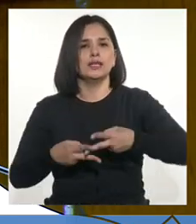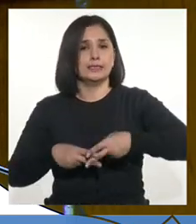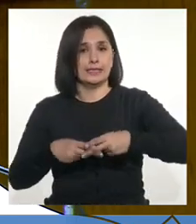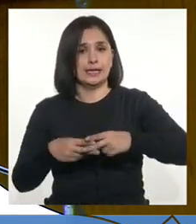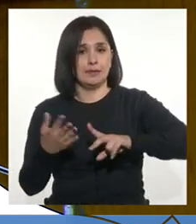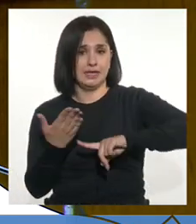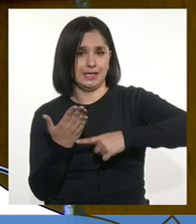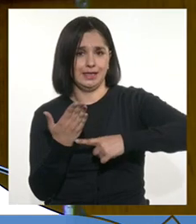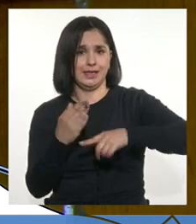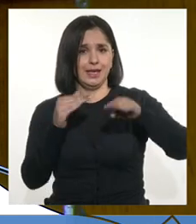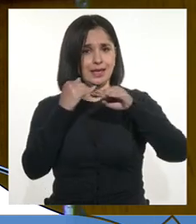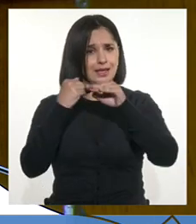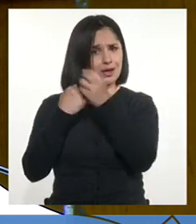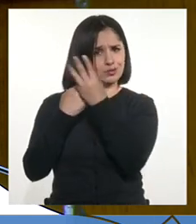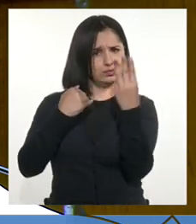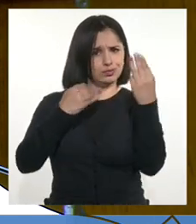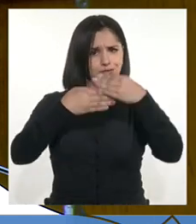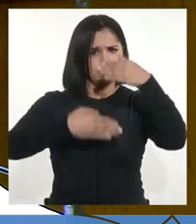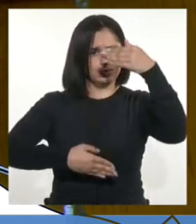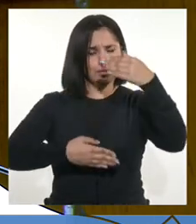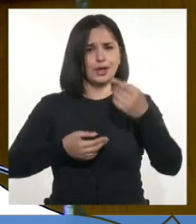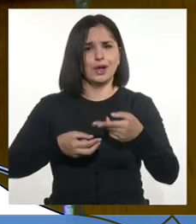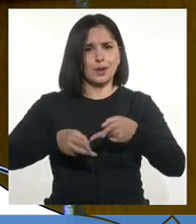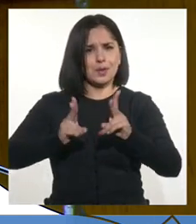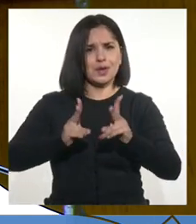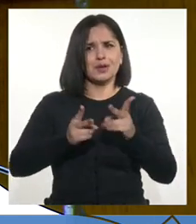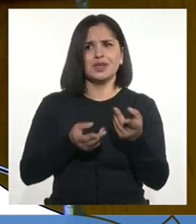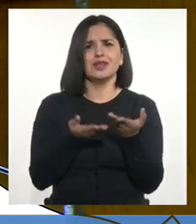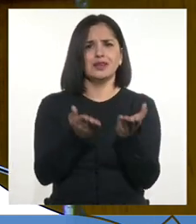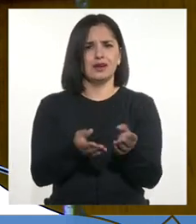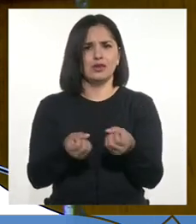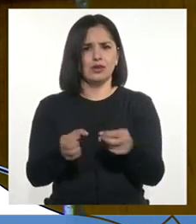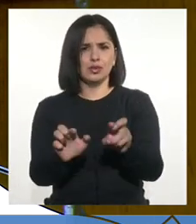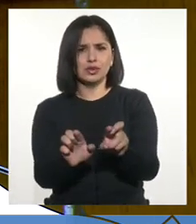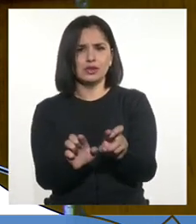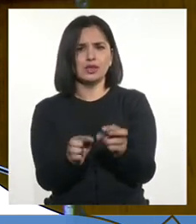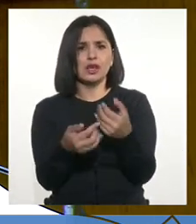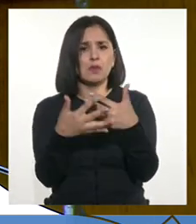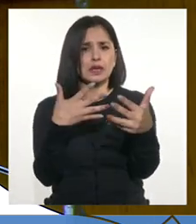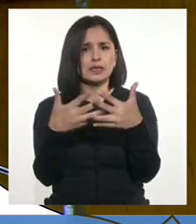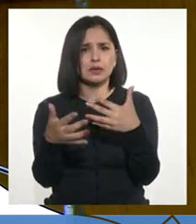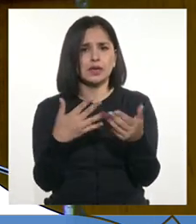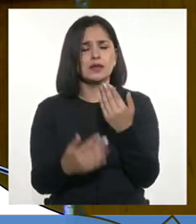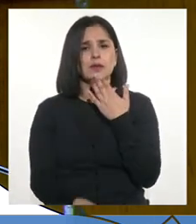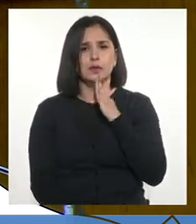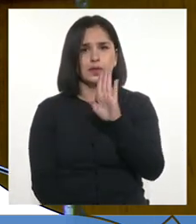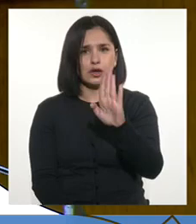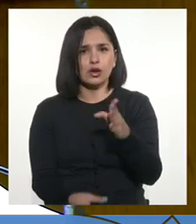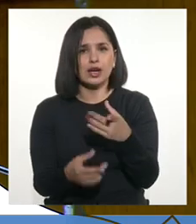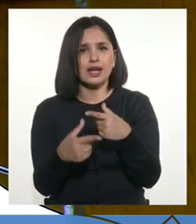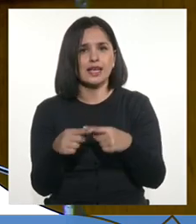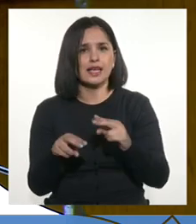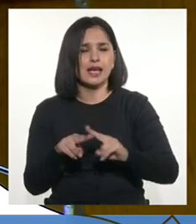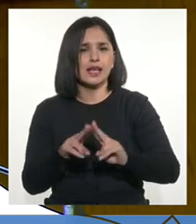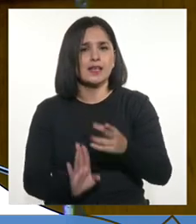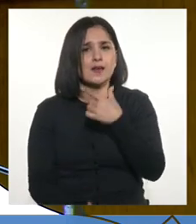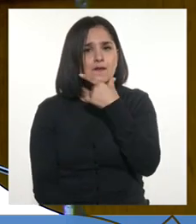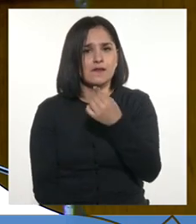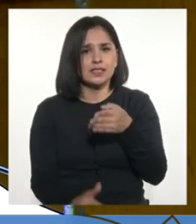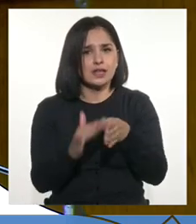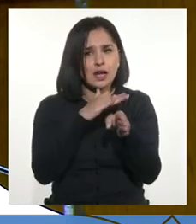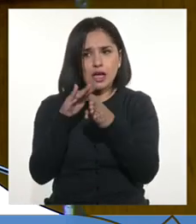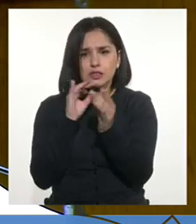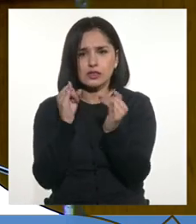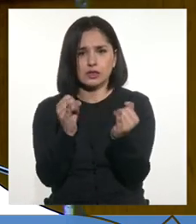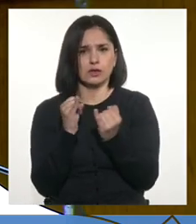y las plataformas abren un cúmulo de oportunidad y posibilidades para cam parental para mejorar para facilitar el acceso